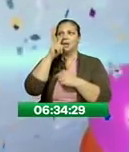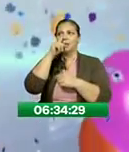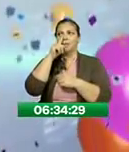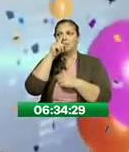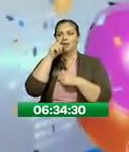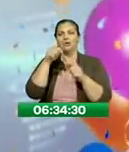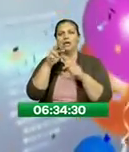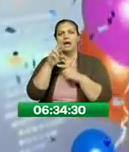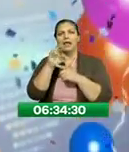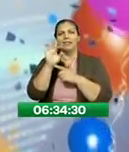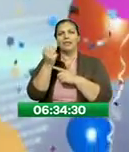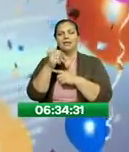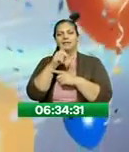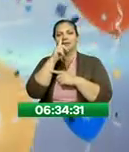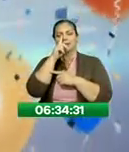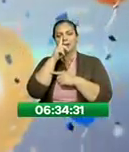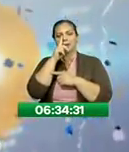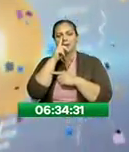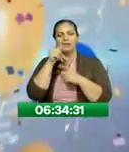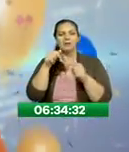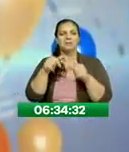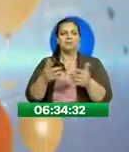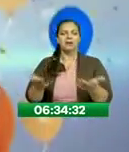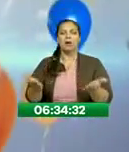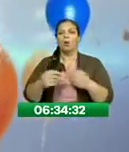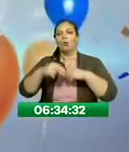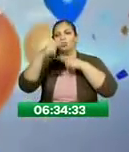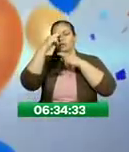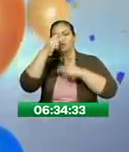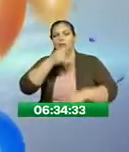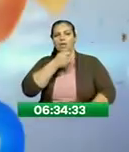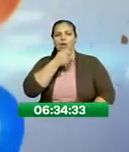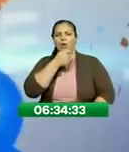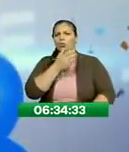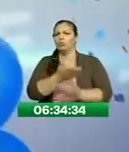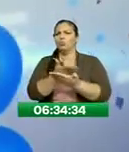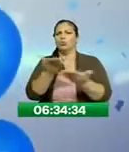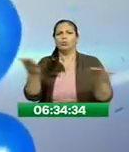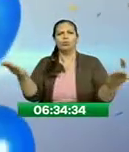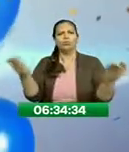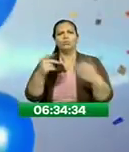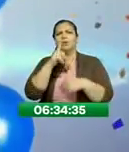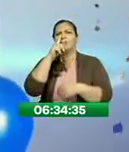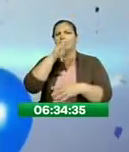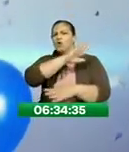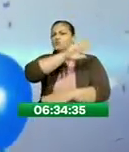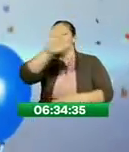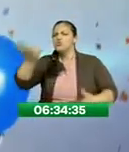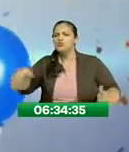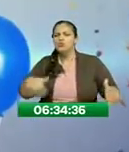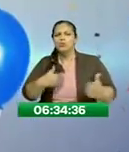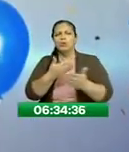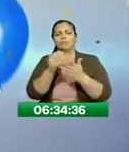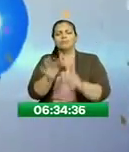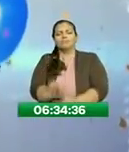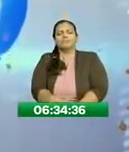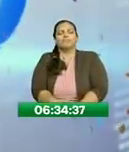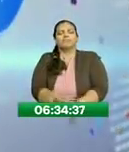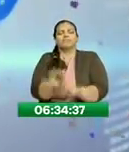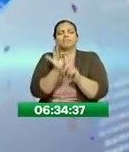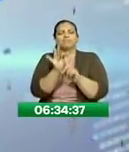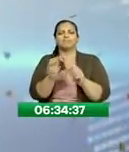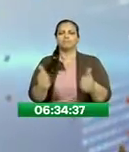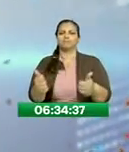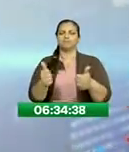presentan noticias, los cerebros que manejan el canal, todos somos un solo equipo.